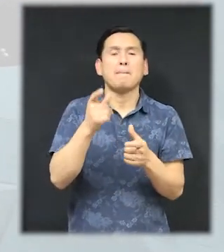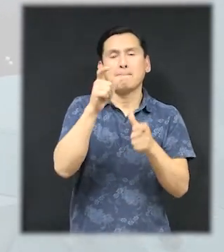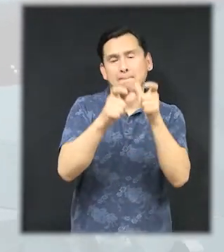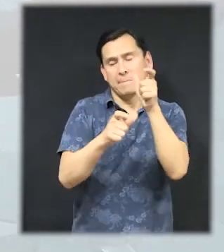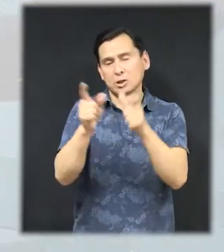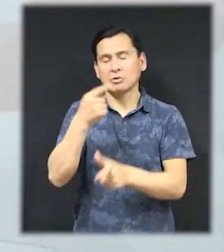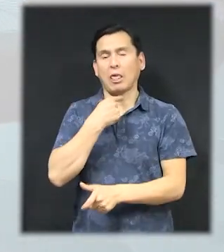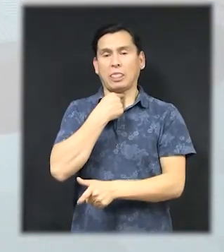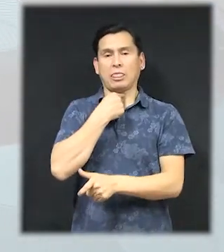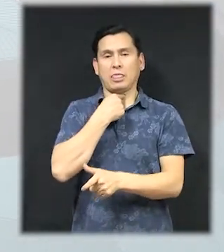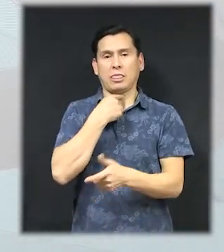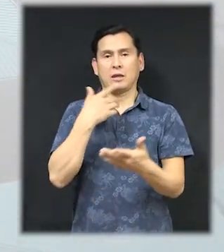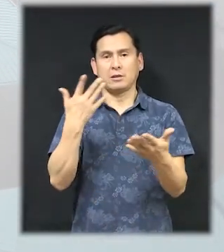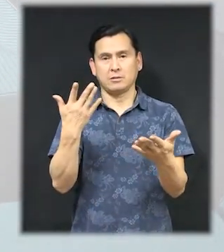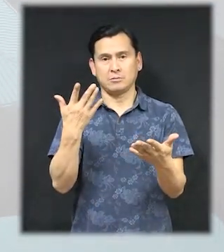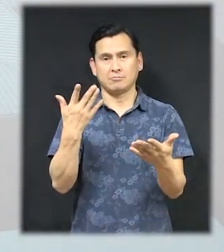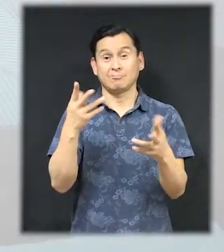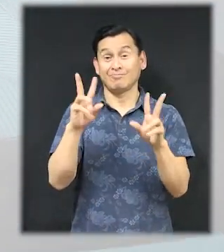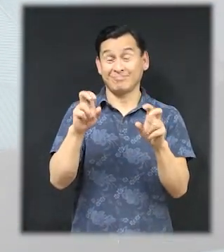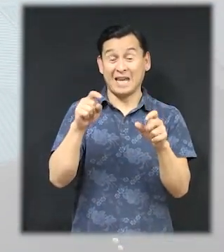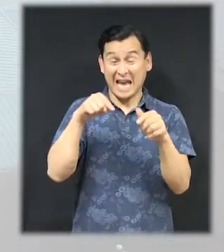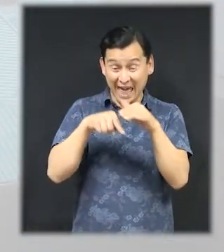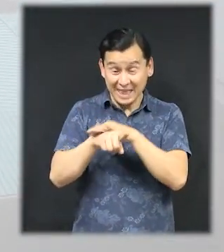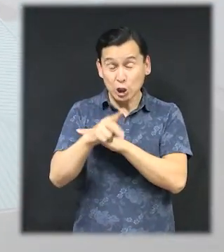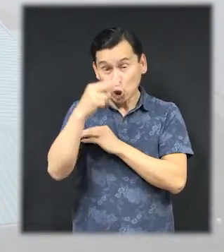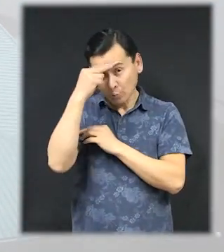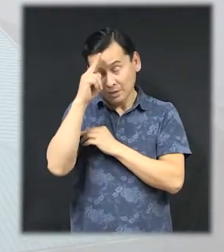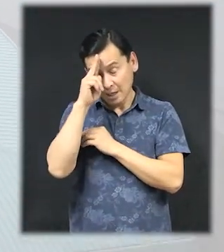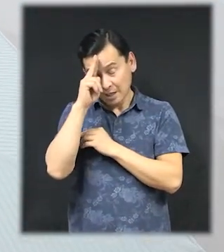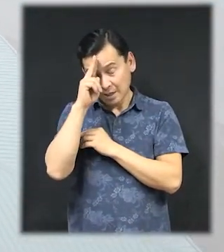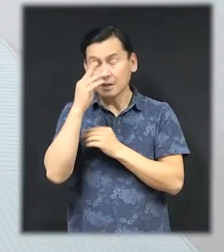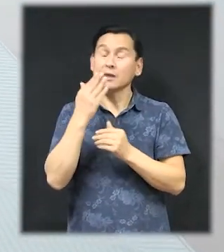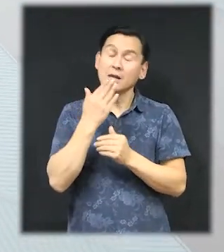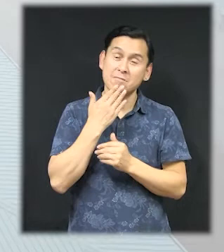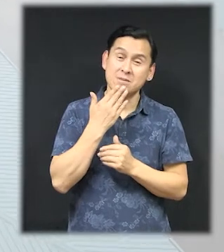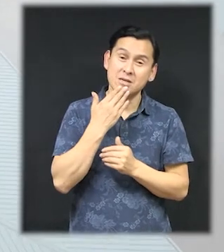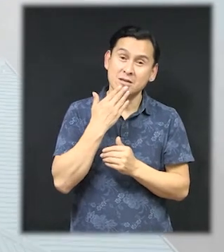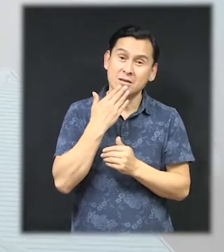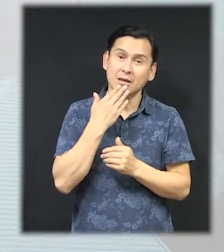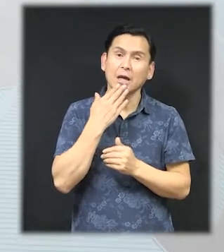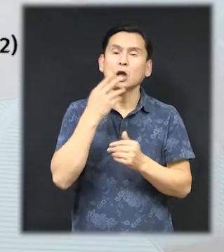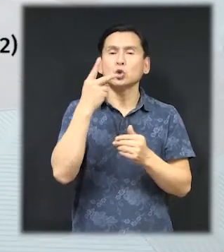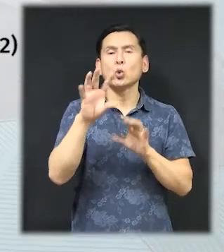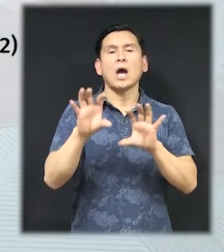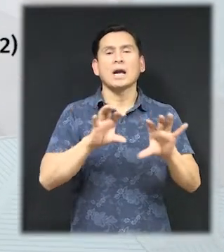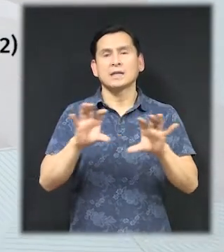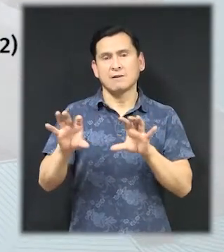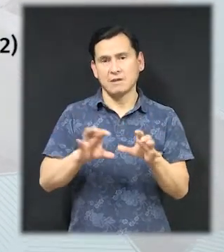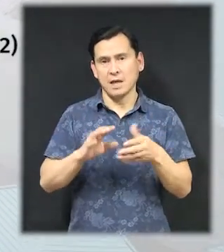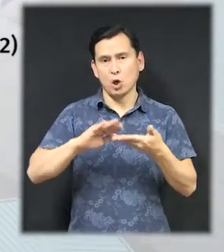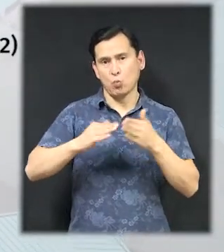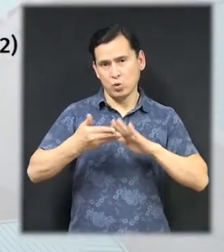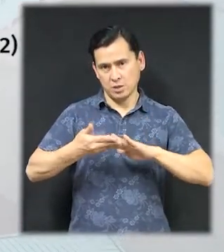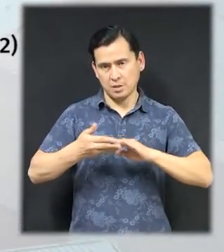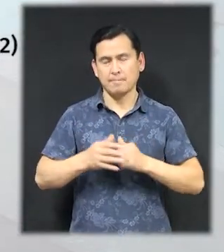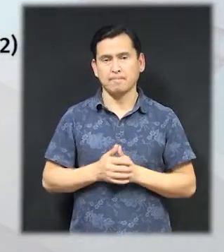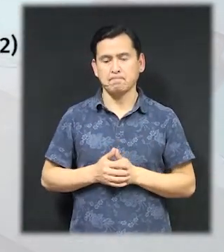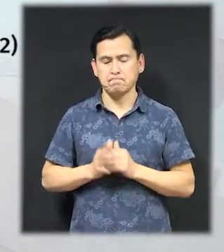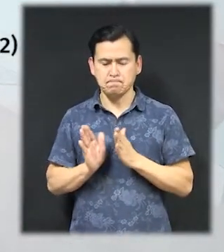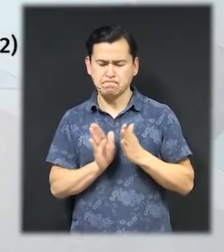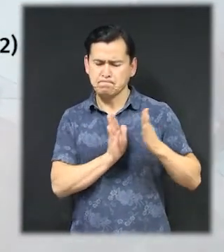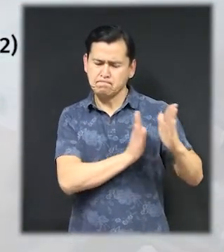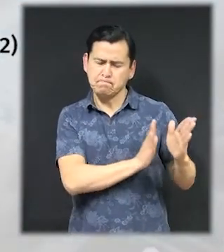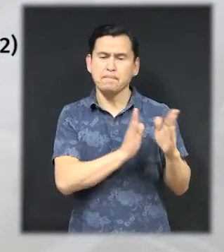principalmente asociadas a las especialidades de cirugía, de traumatología, medicina interna, pediatría